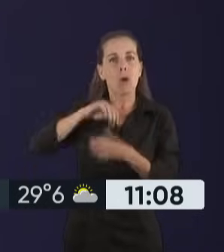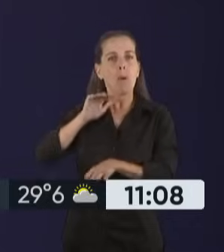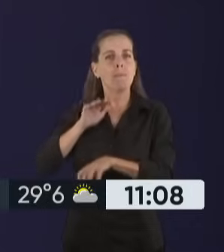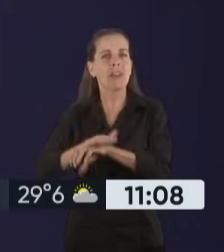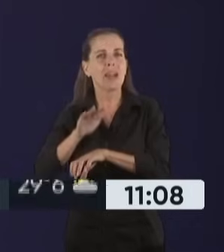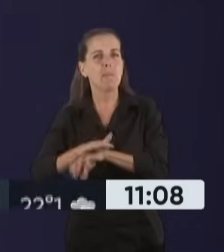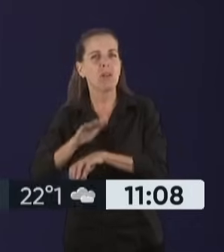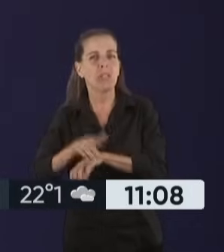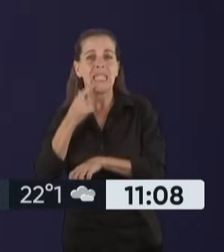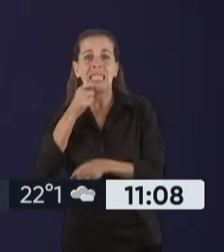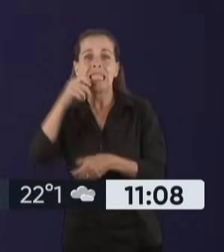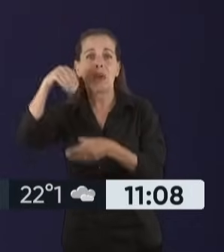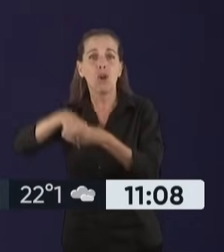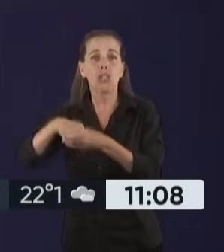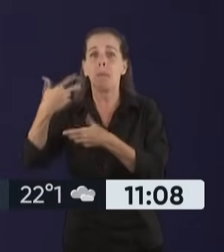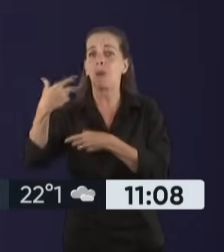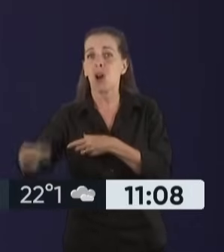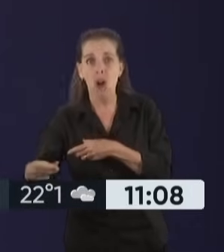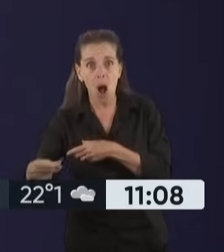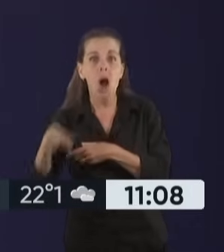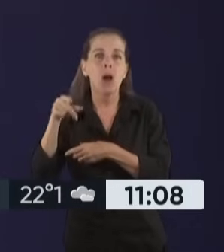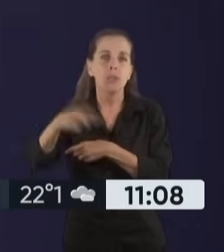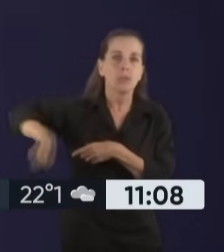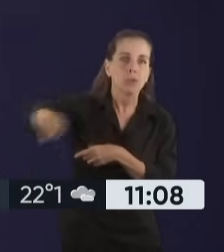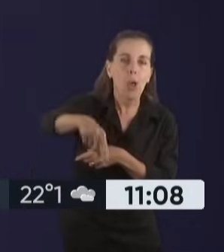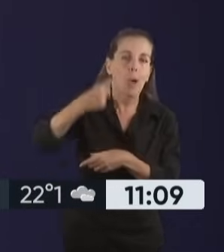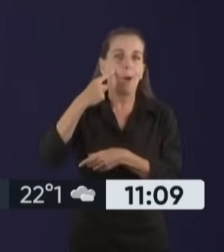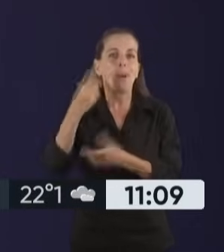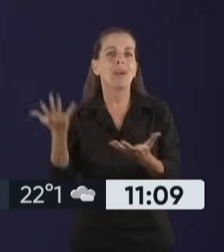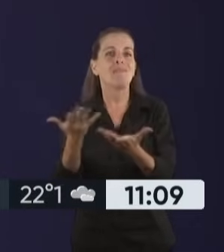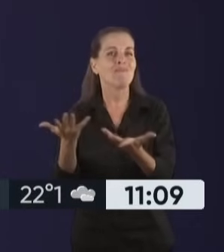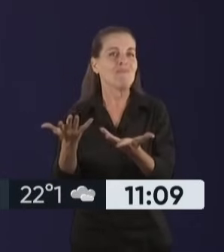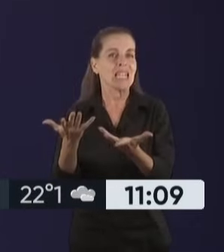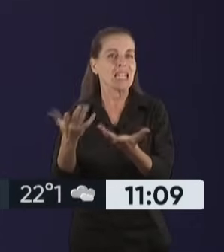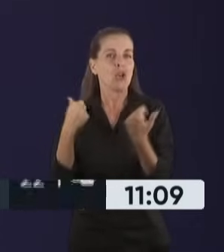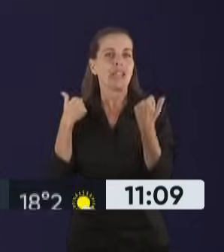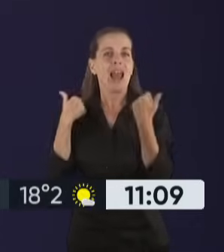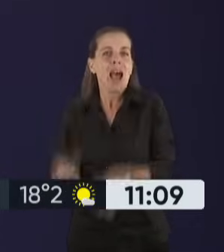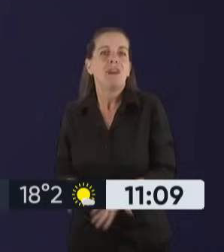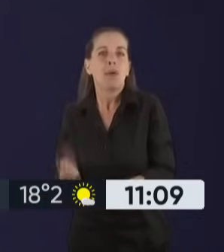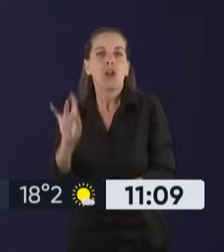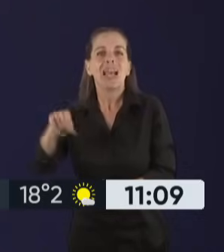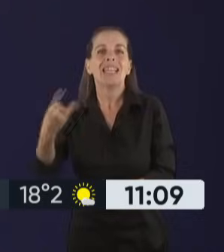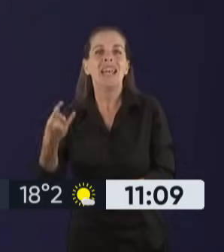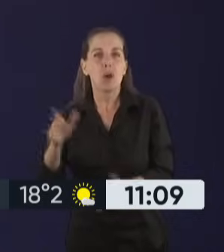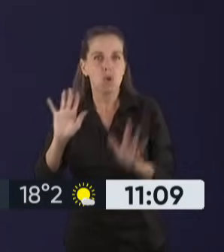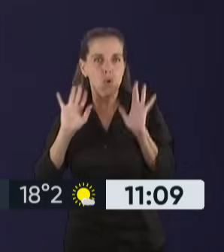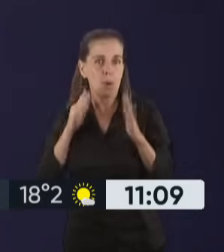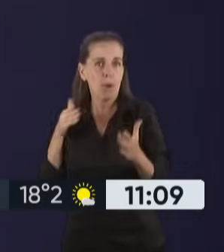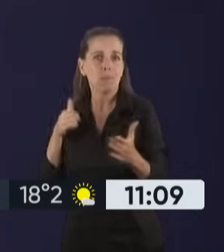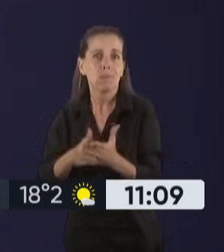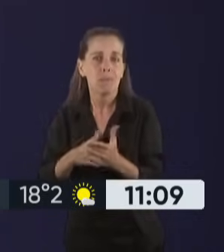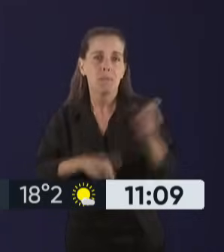responsabilidad de ser los primeros representantes del Senado en votar en contra de un DNU en toda la